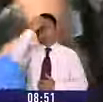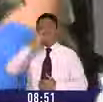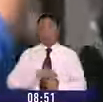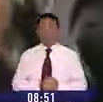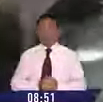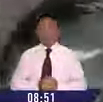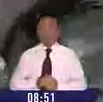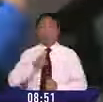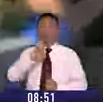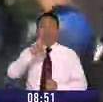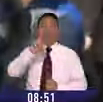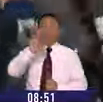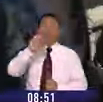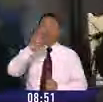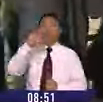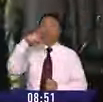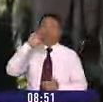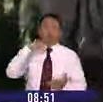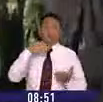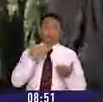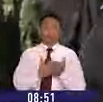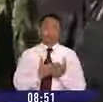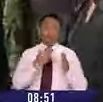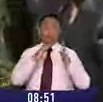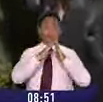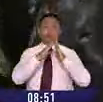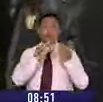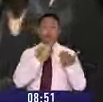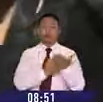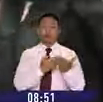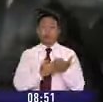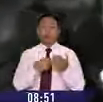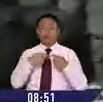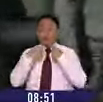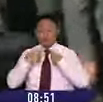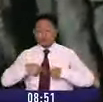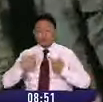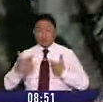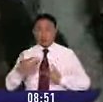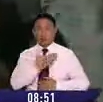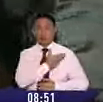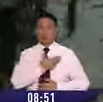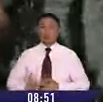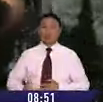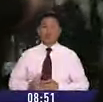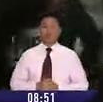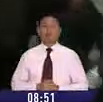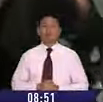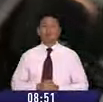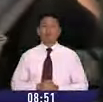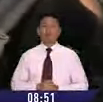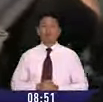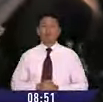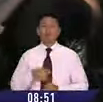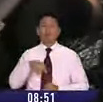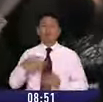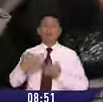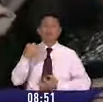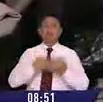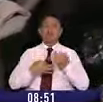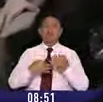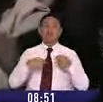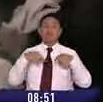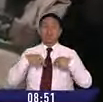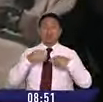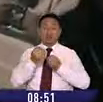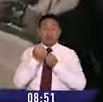Educación, María Brown, quien también llega acá al gabinete precisamente convocado por el presidente de la República. Lo que nos ha indicado, y esto sí